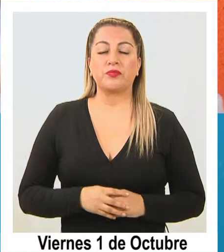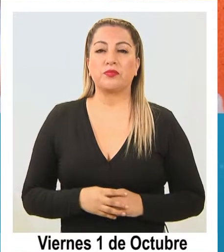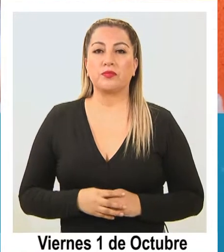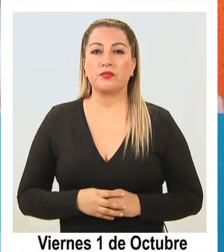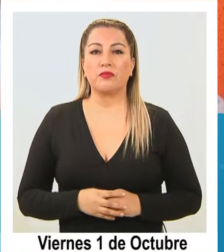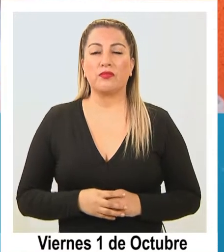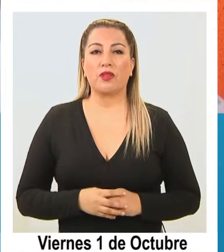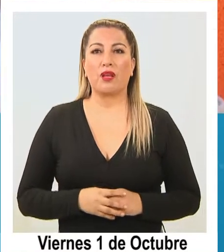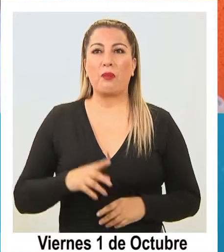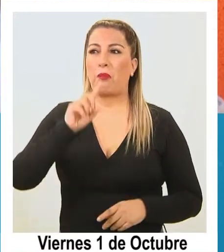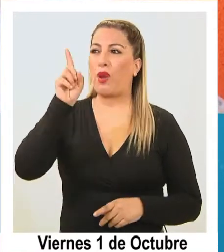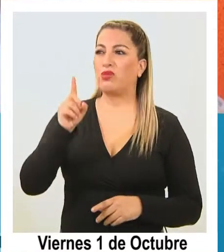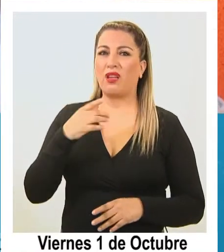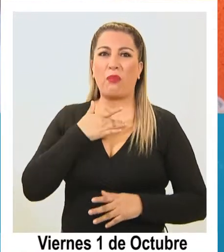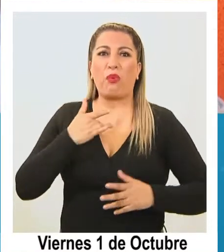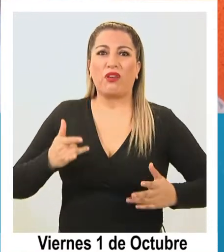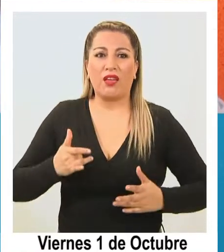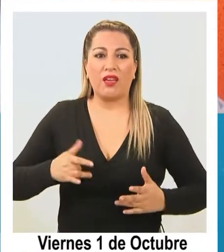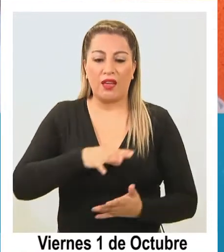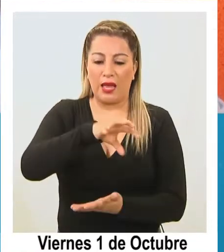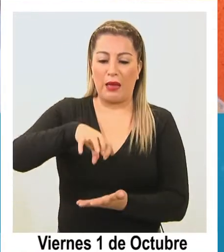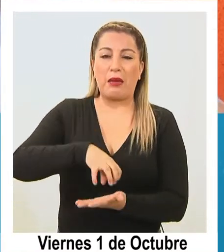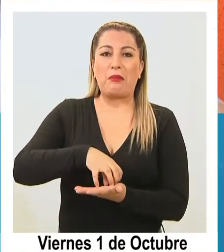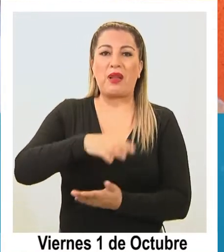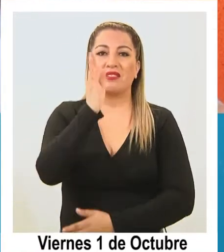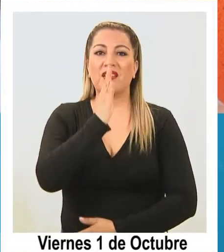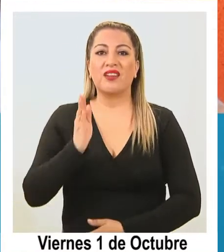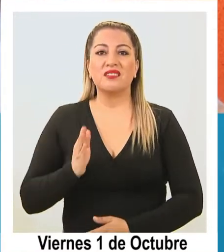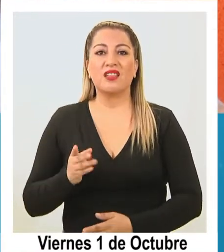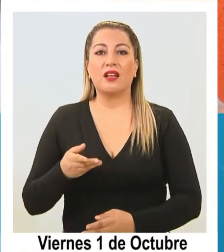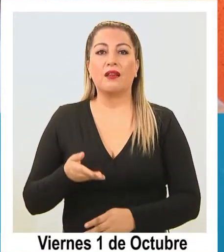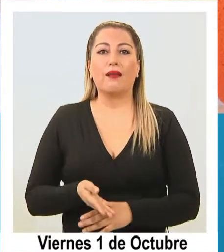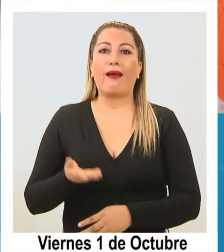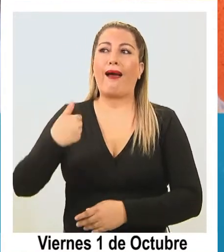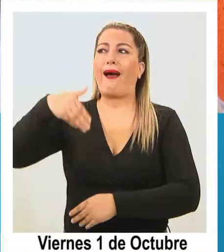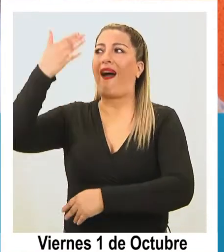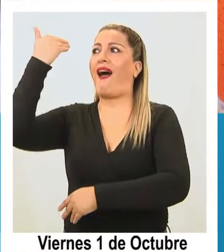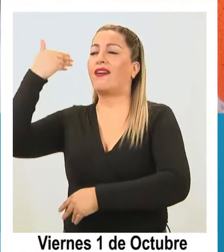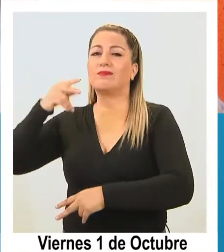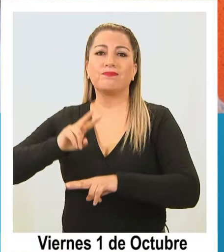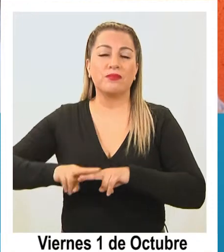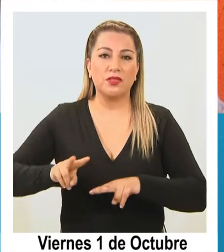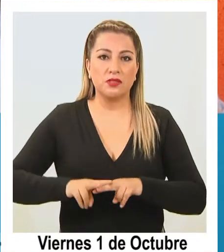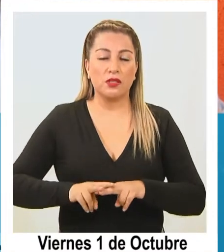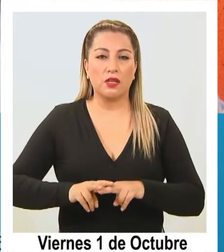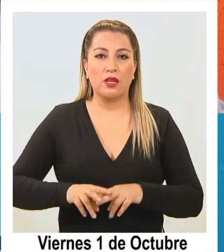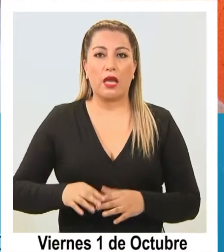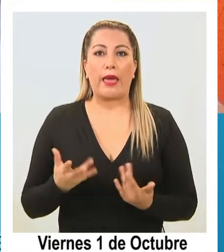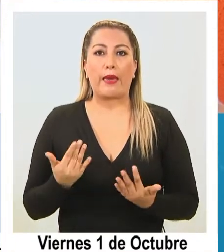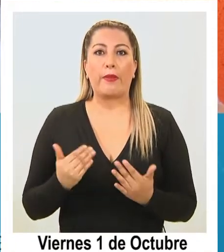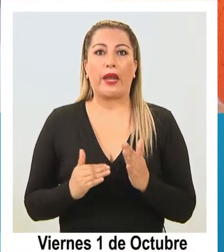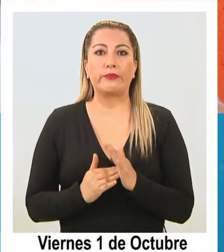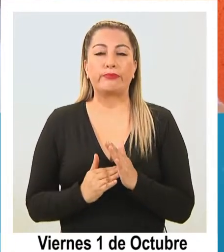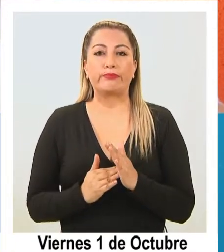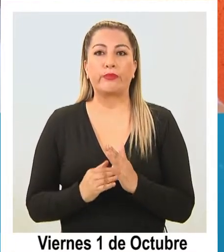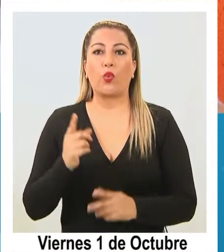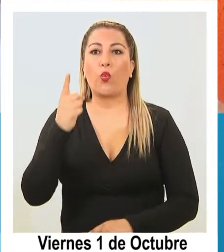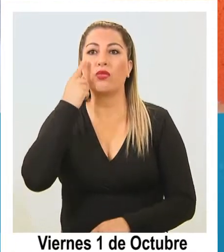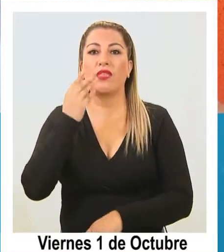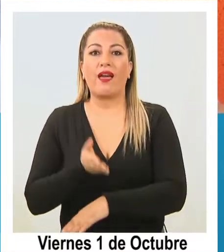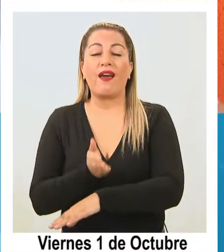hacen es ¿por qué el desalojo de Plaza Brasil no se hizo antes? ¿Por qué se esperó hasta un día antes de esta